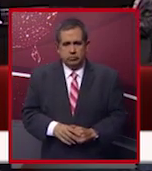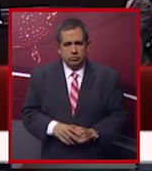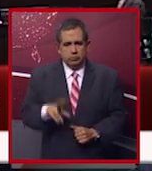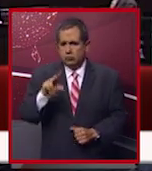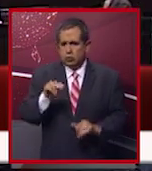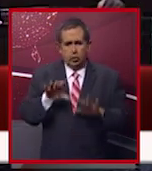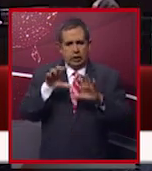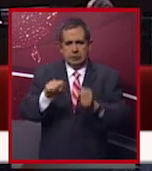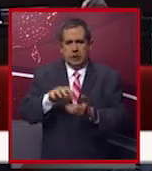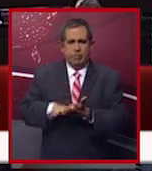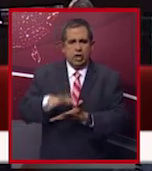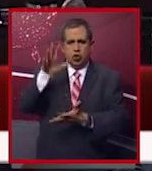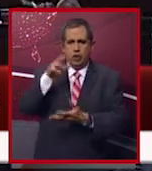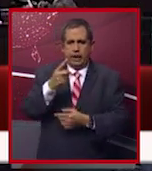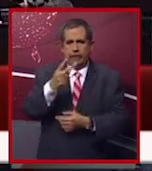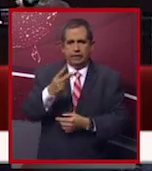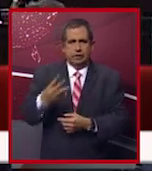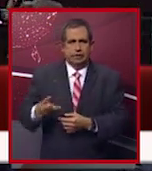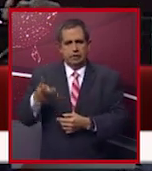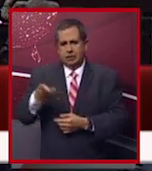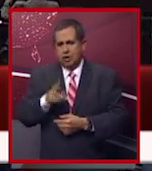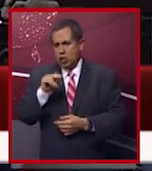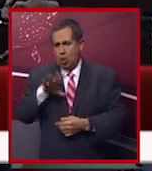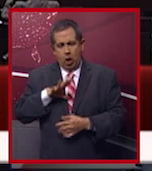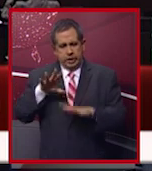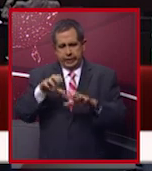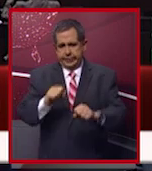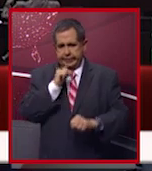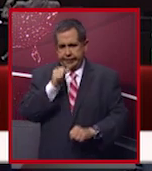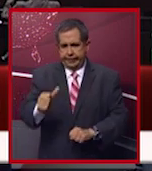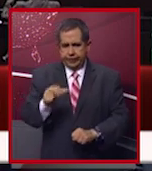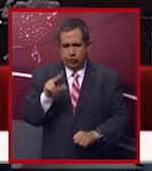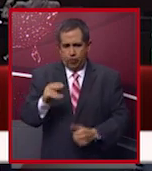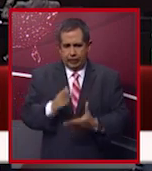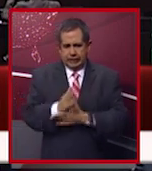No hay mayoría calificada, diputado presidente.